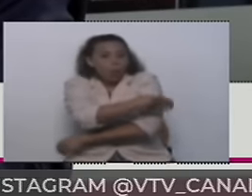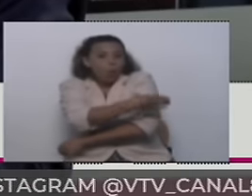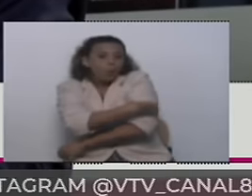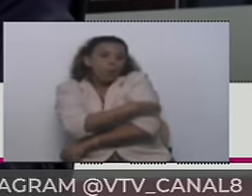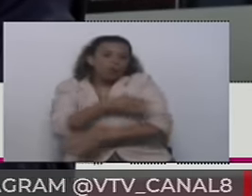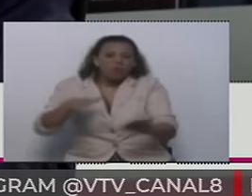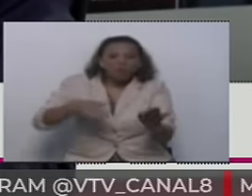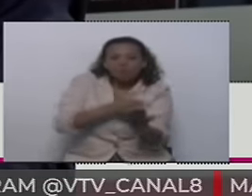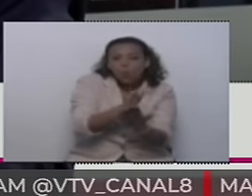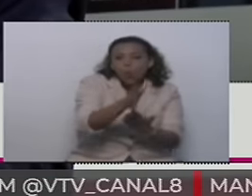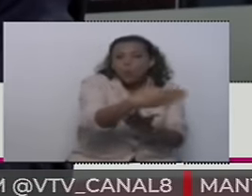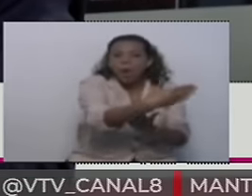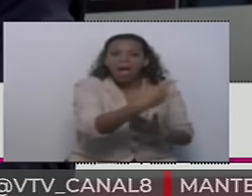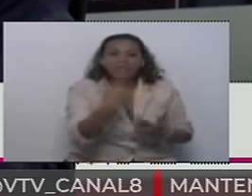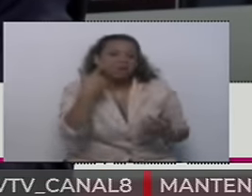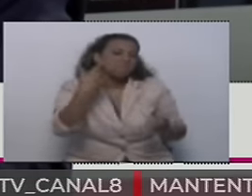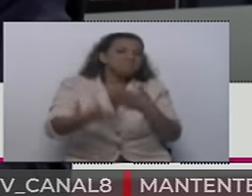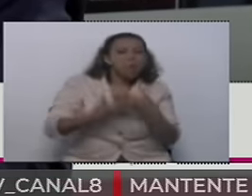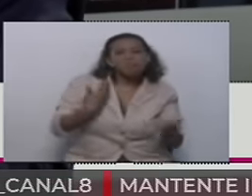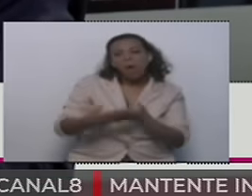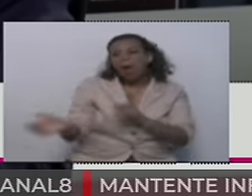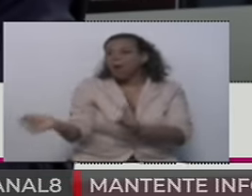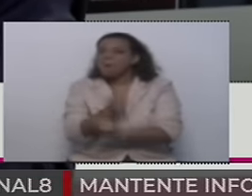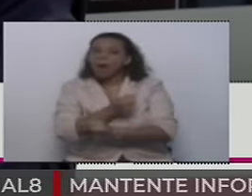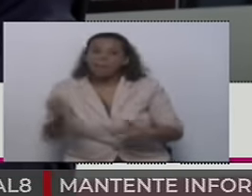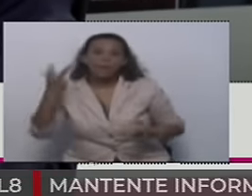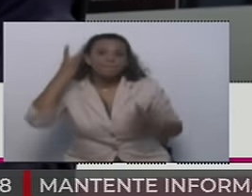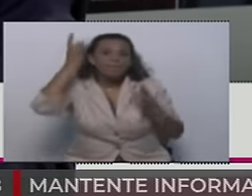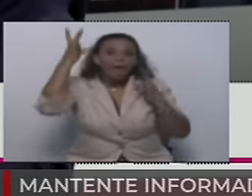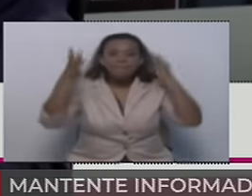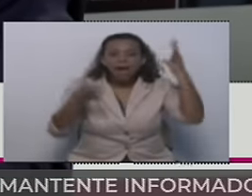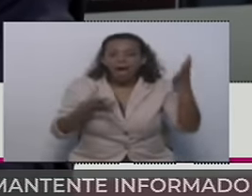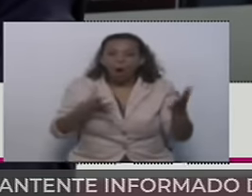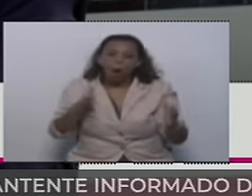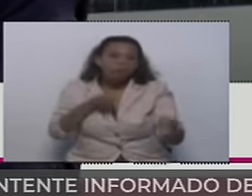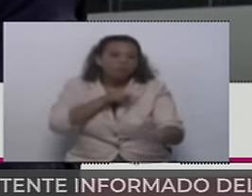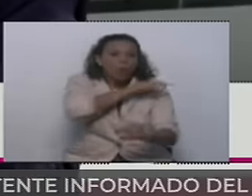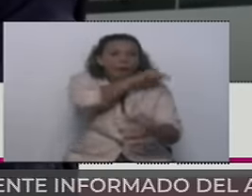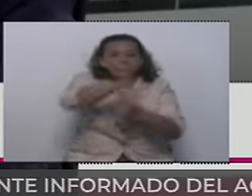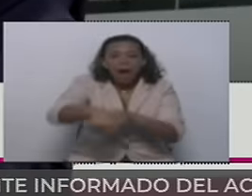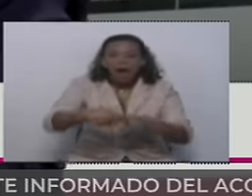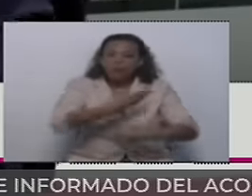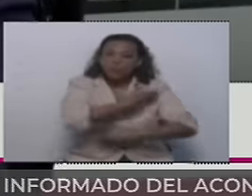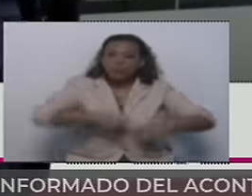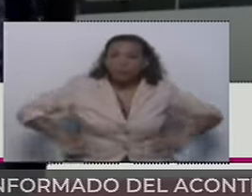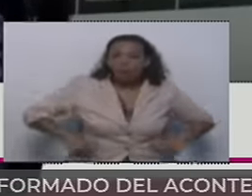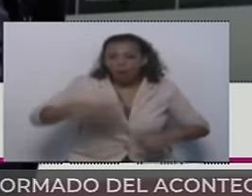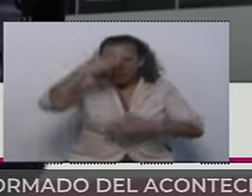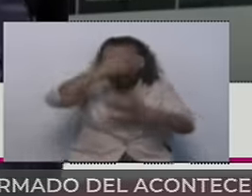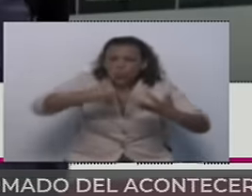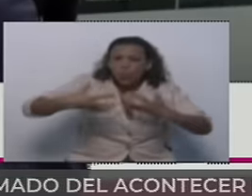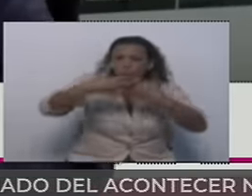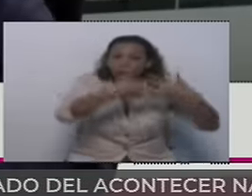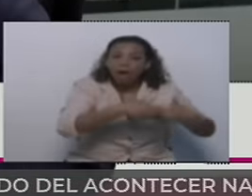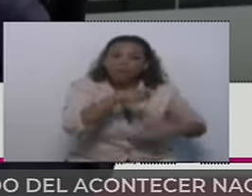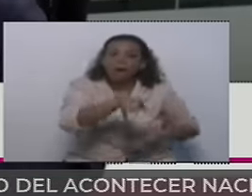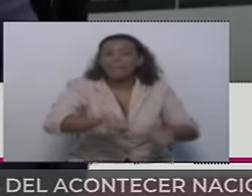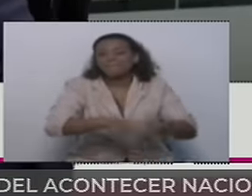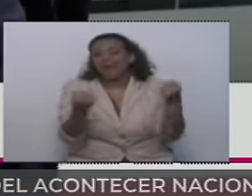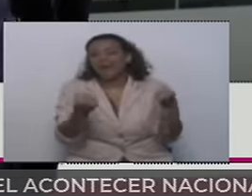por el camino de la aventura golpista, de la violencia, de llamar a intervención, le ha ido mal a ellos, pero le han hecho daño al